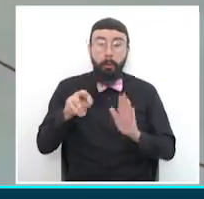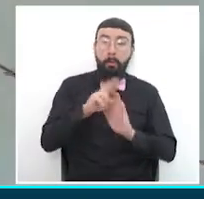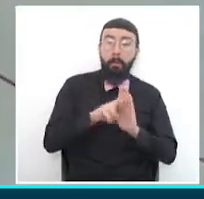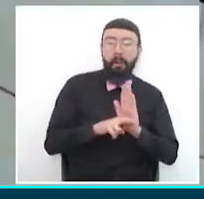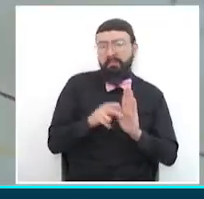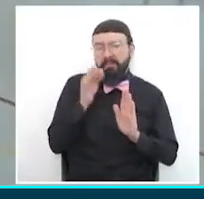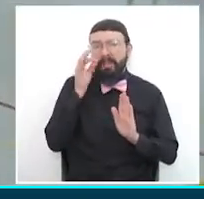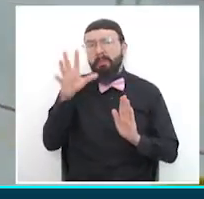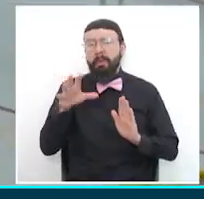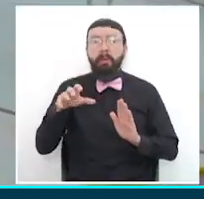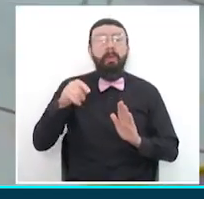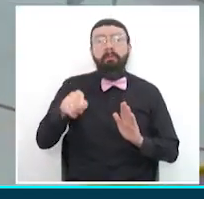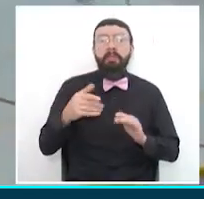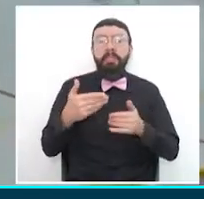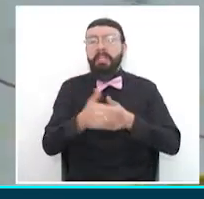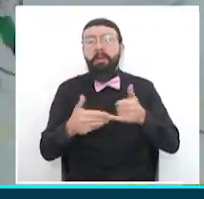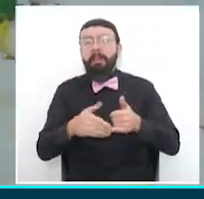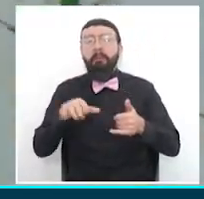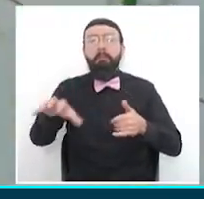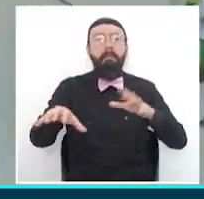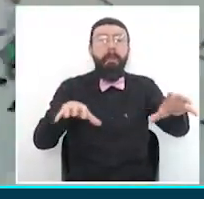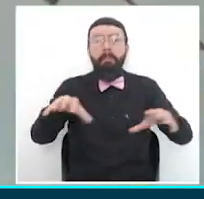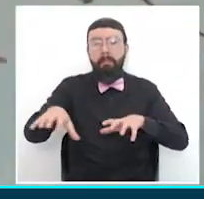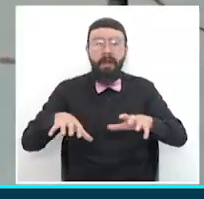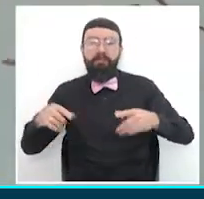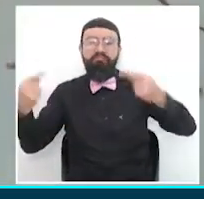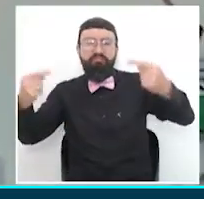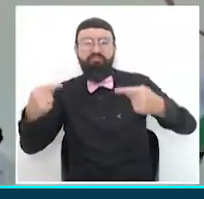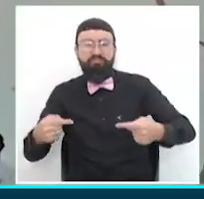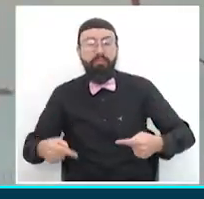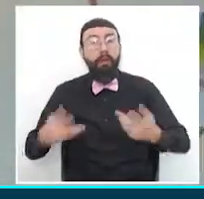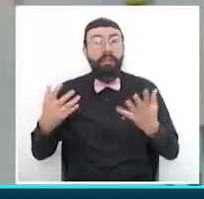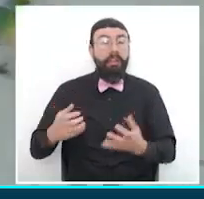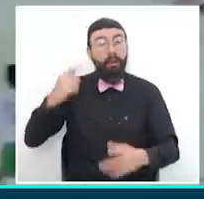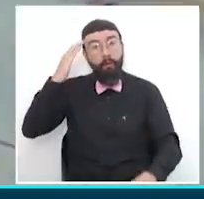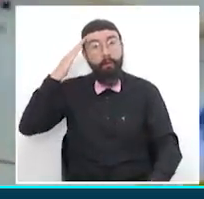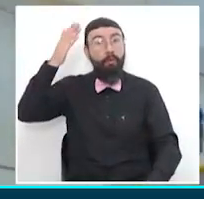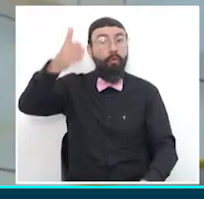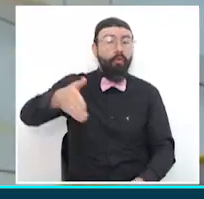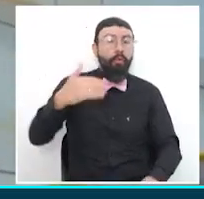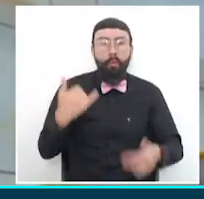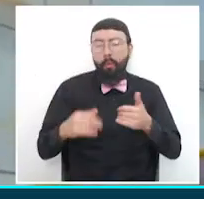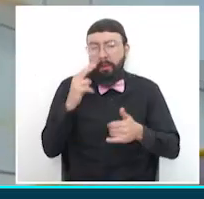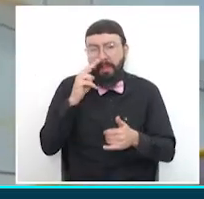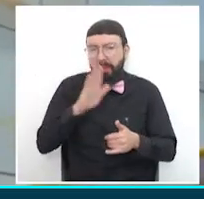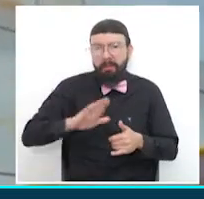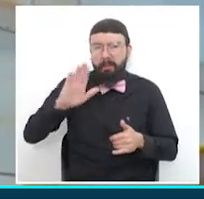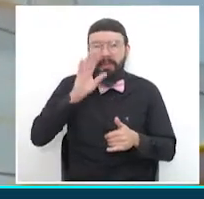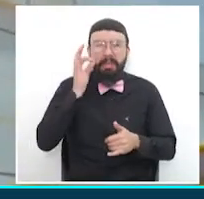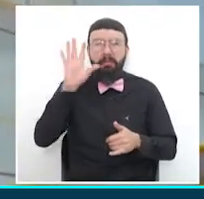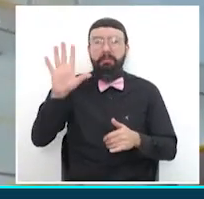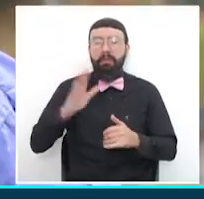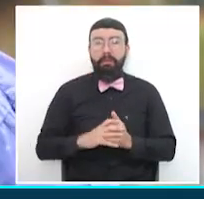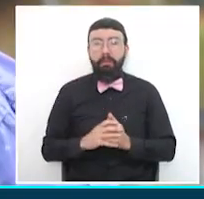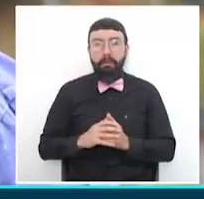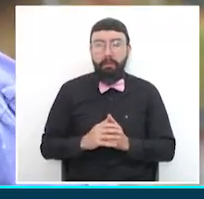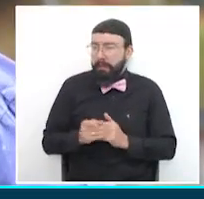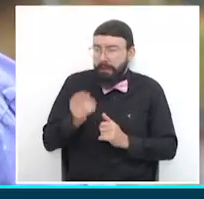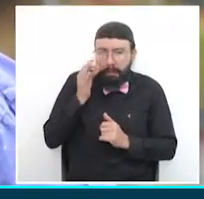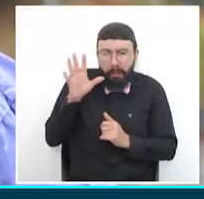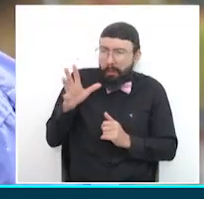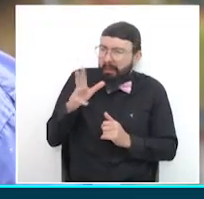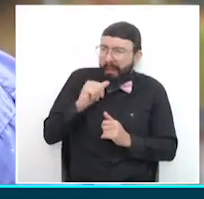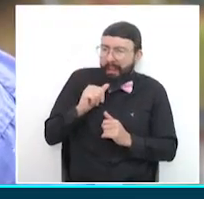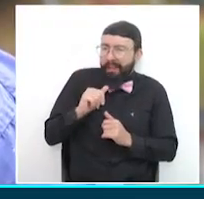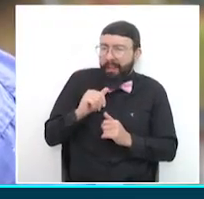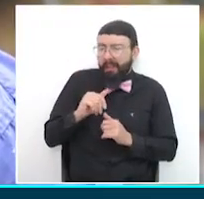torneo de selecciones departamentales que tengan proyección hacia los Juegos Nacionales. Si no se da, yo pienso que lo ideal sería también